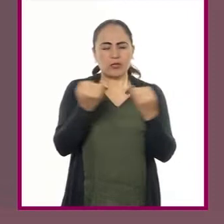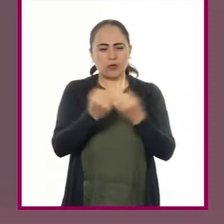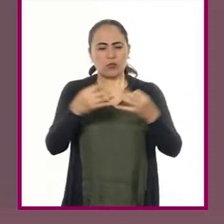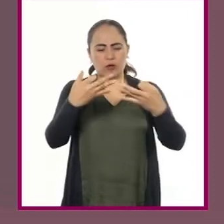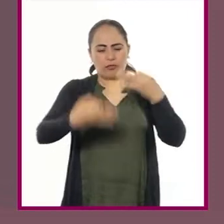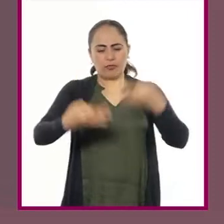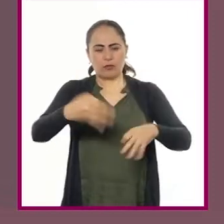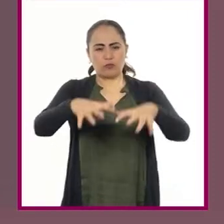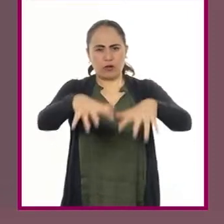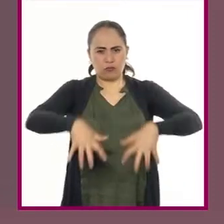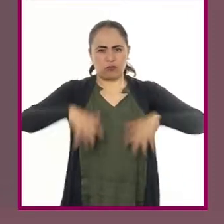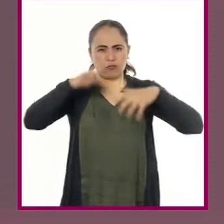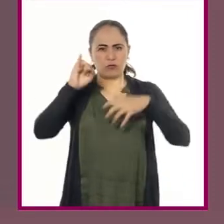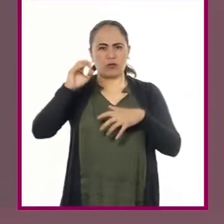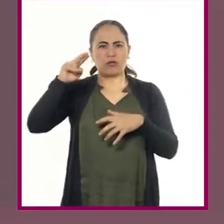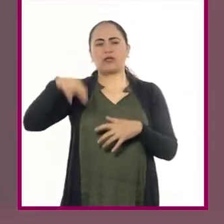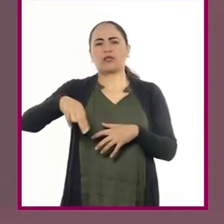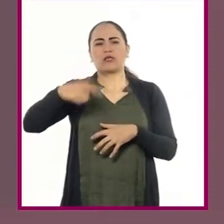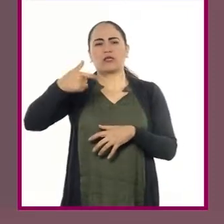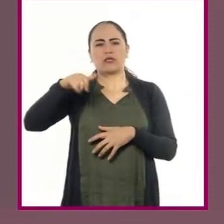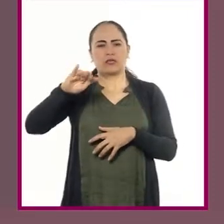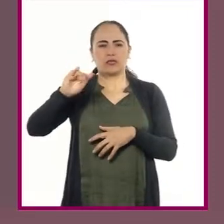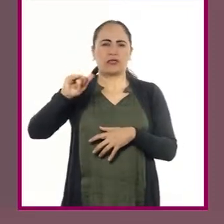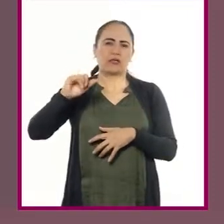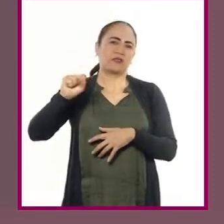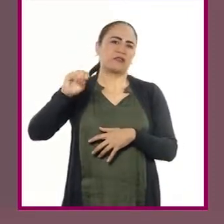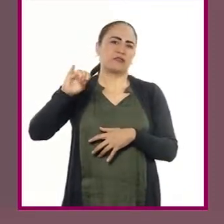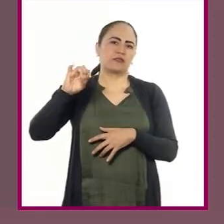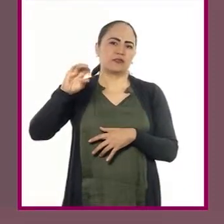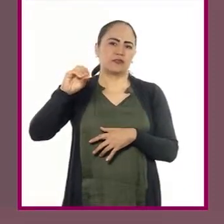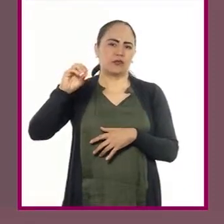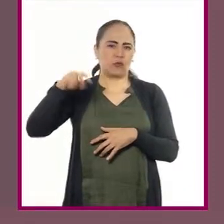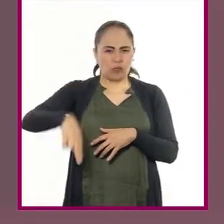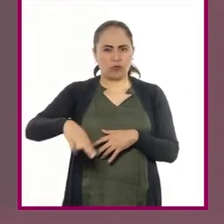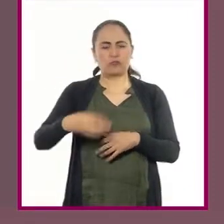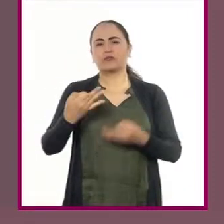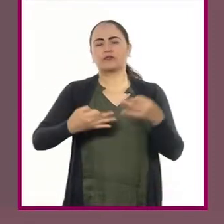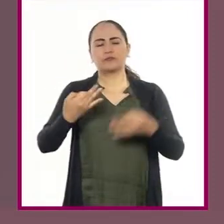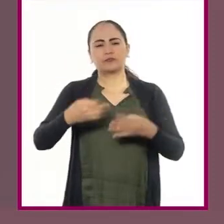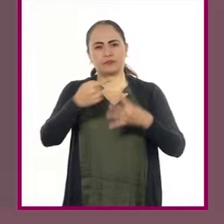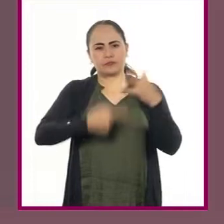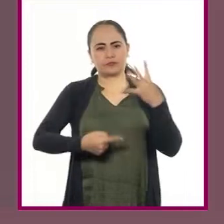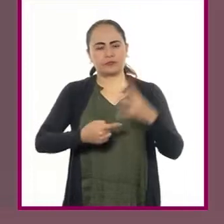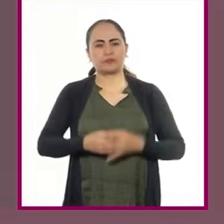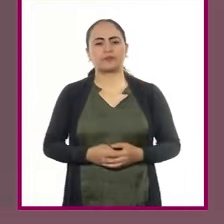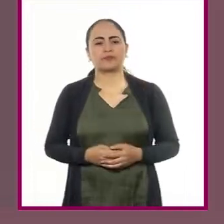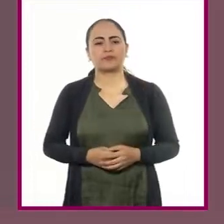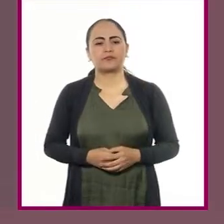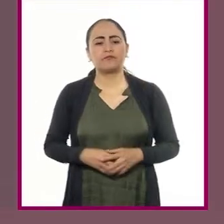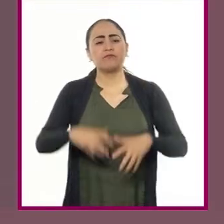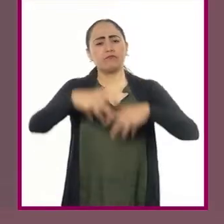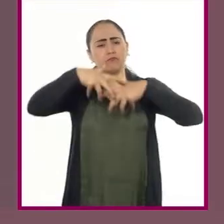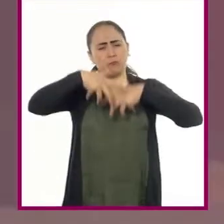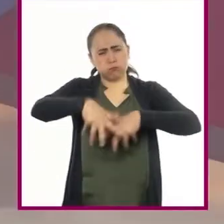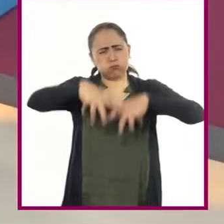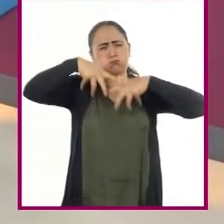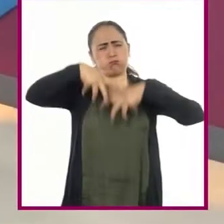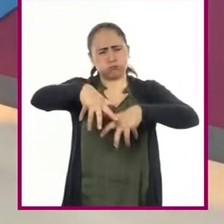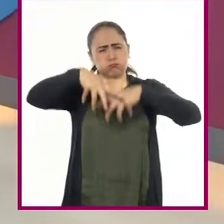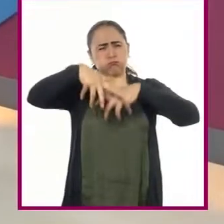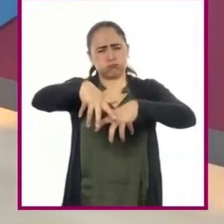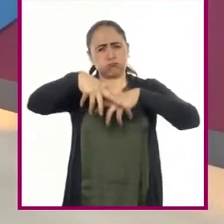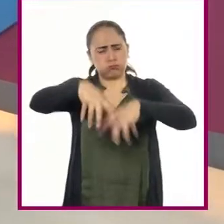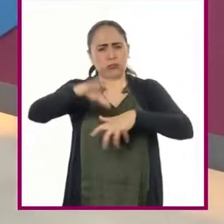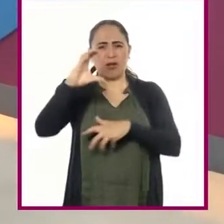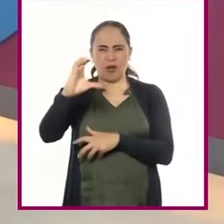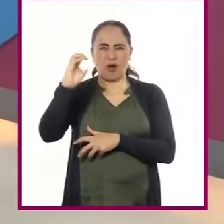de la Inquisición, del ayuntamiento, de la universidad, del consulado. Con la procesión de Corpus, retablo vivo